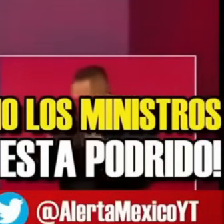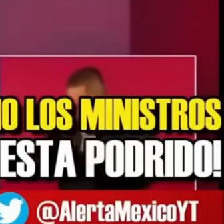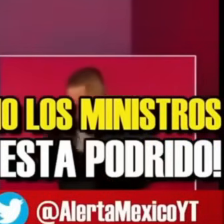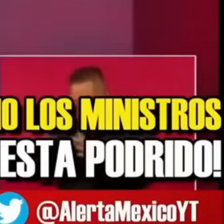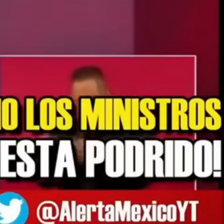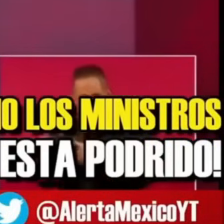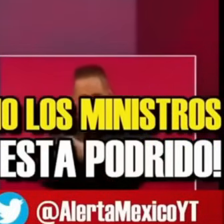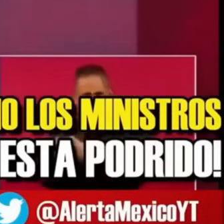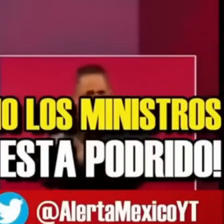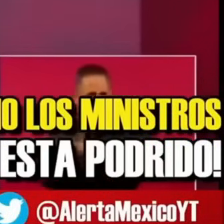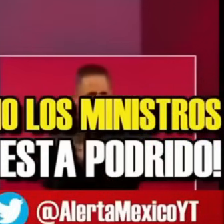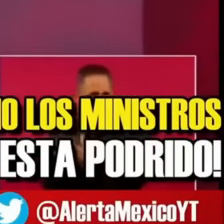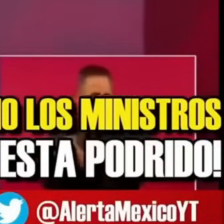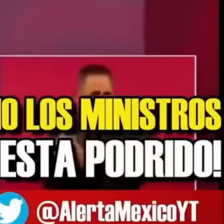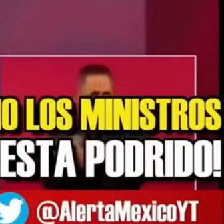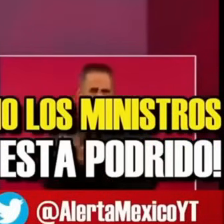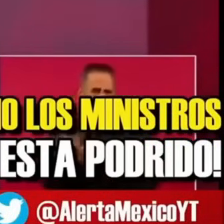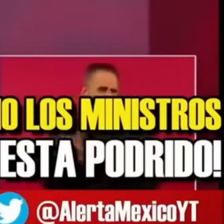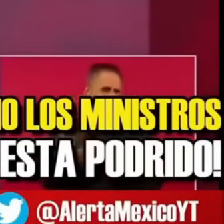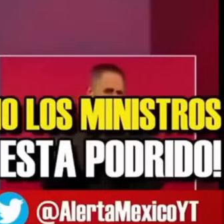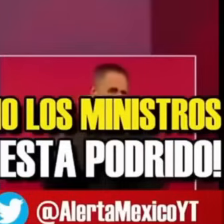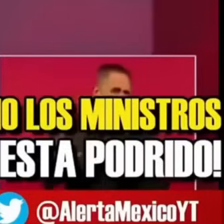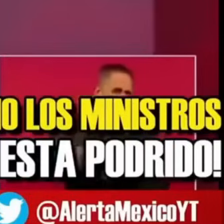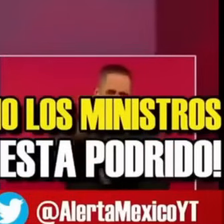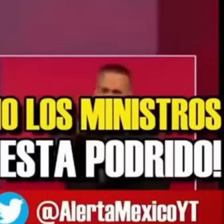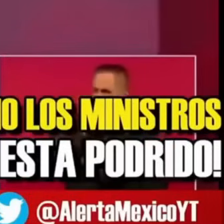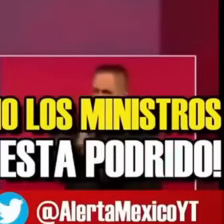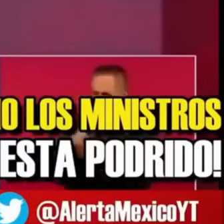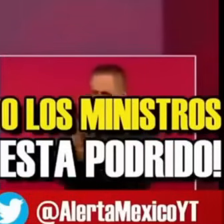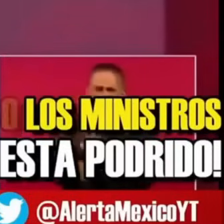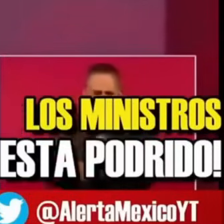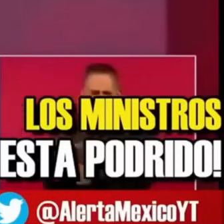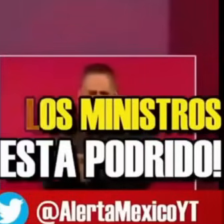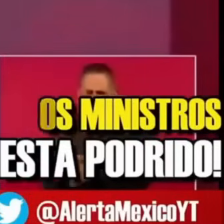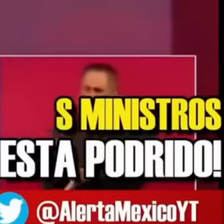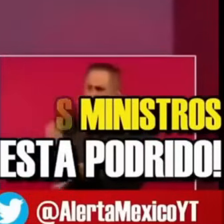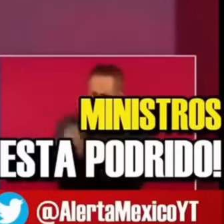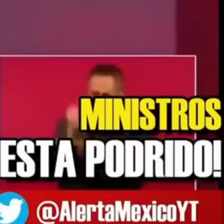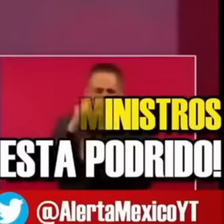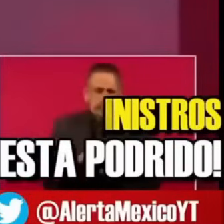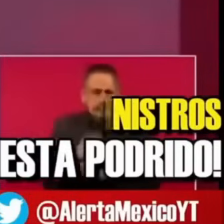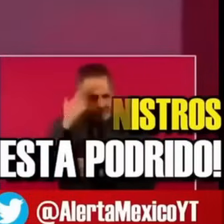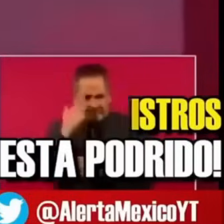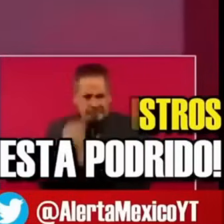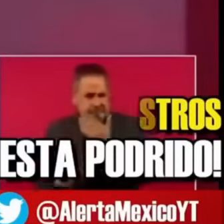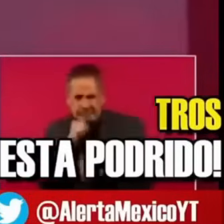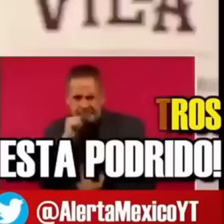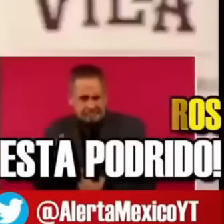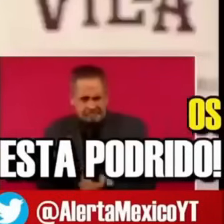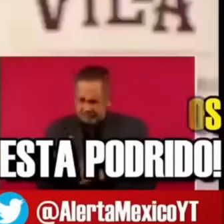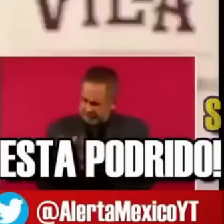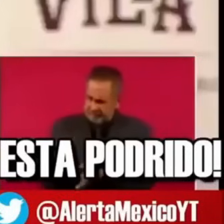de manera autónoma, en forma independiente. No violaron absolutamente nada,